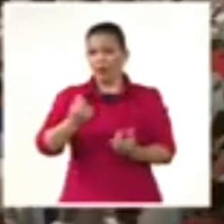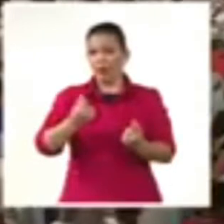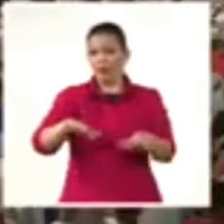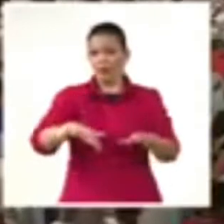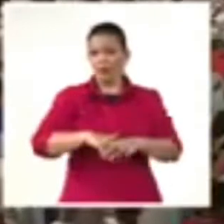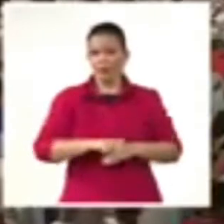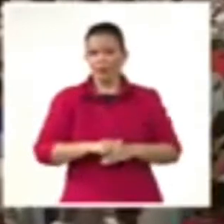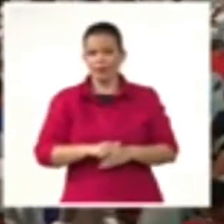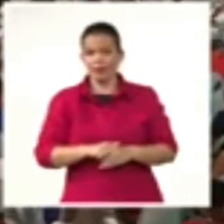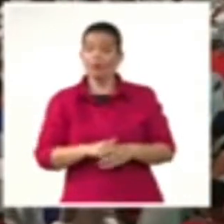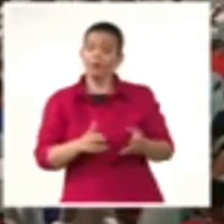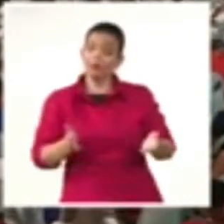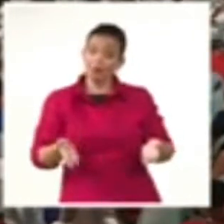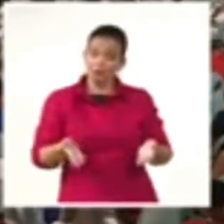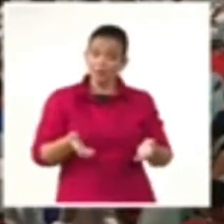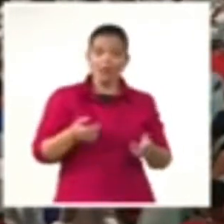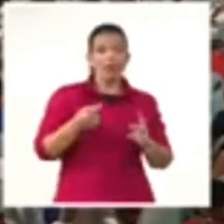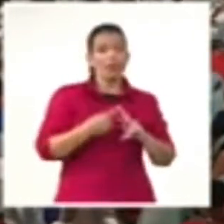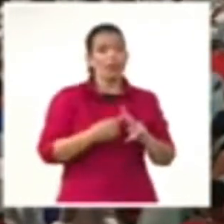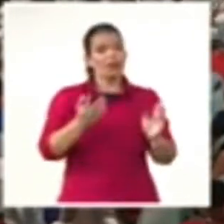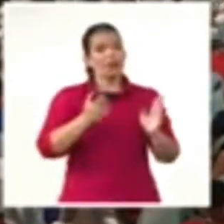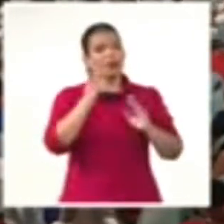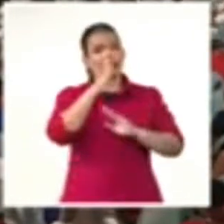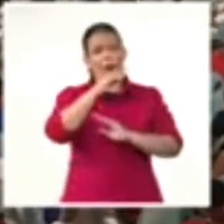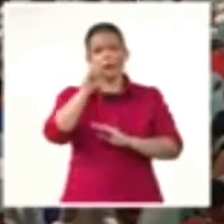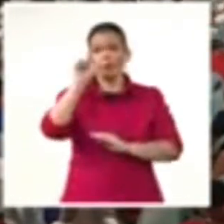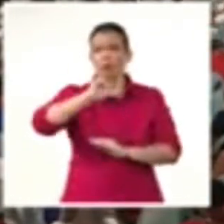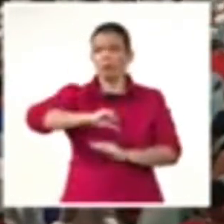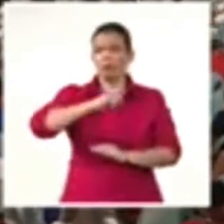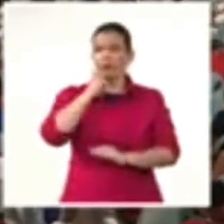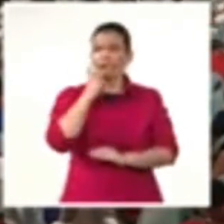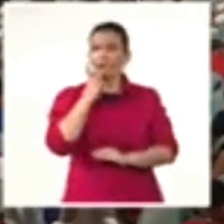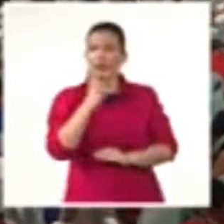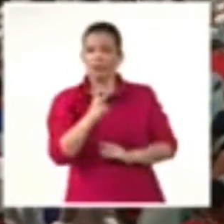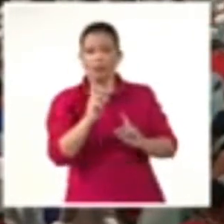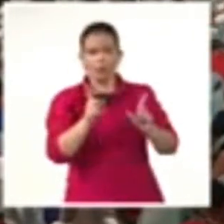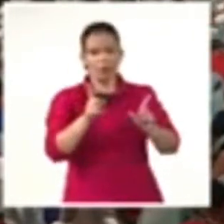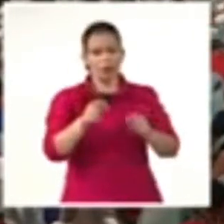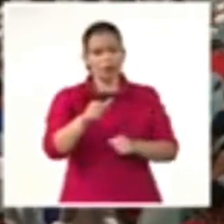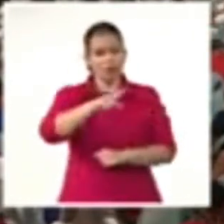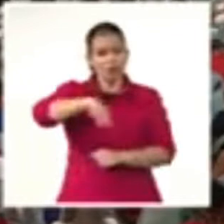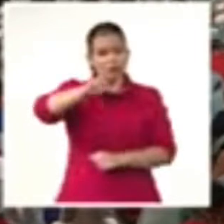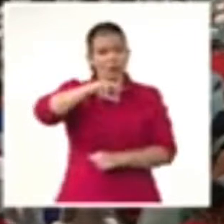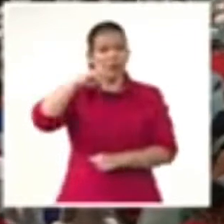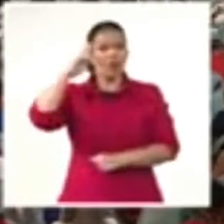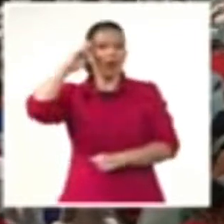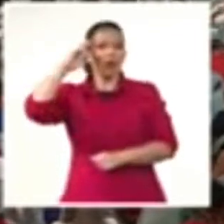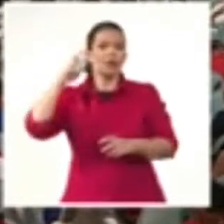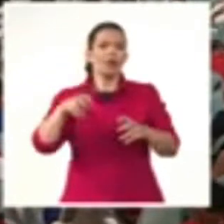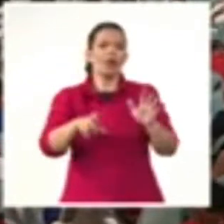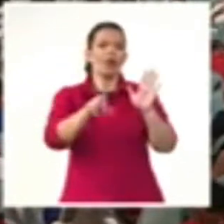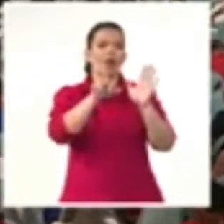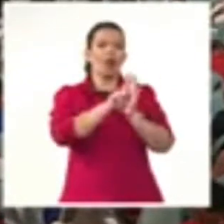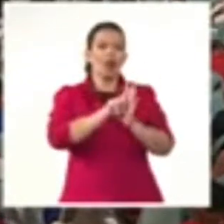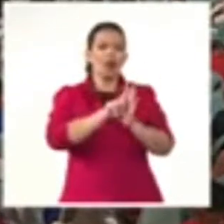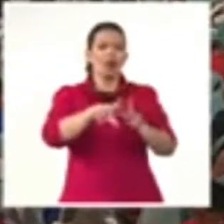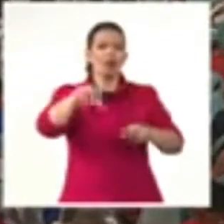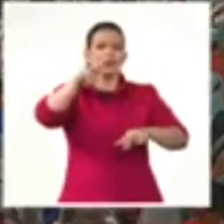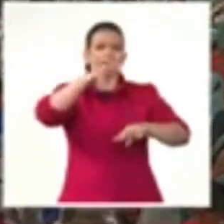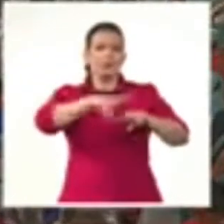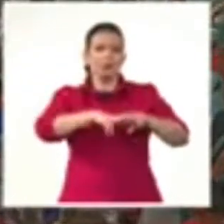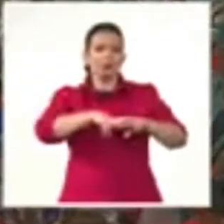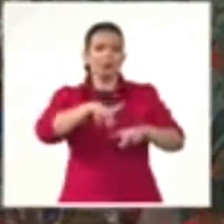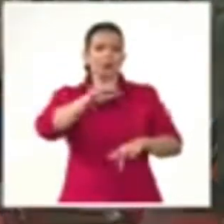razones políticas. Aunque prácticamente nadie hable ya de la ley de ajuste cubano, ese tratamiento diferenciado a